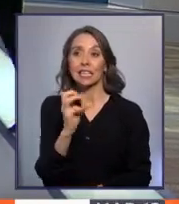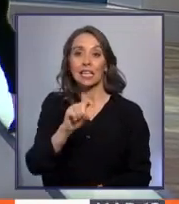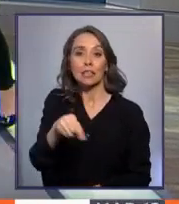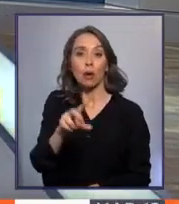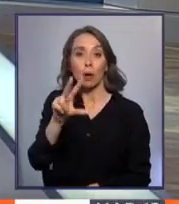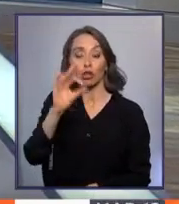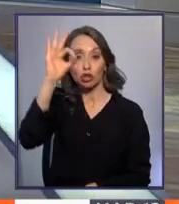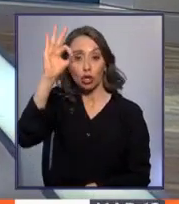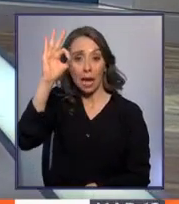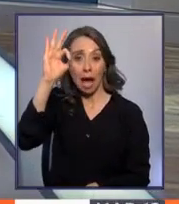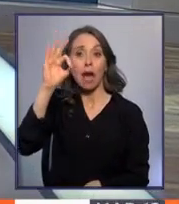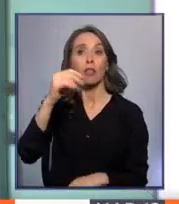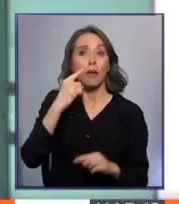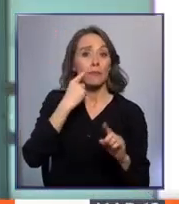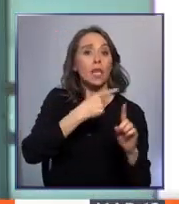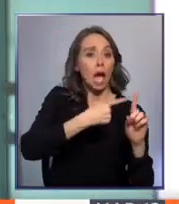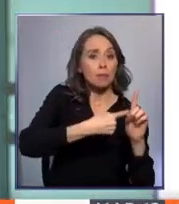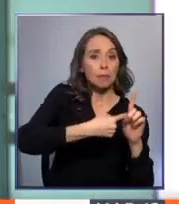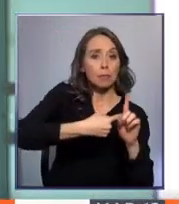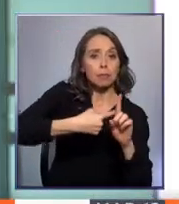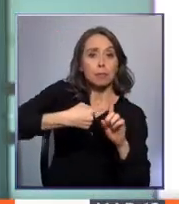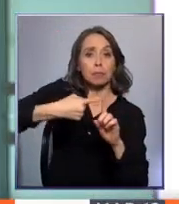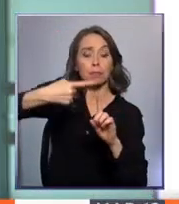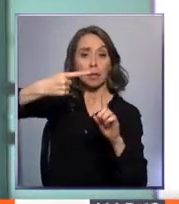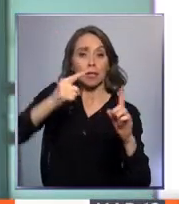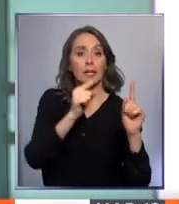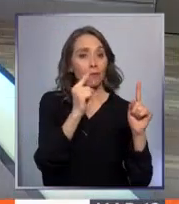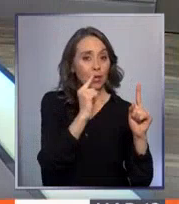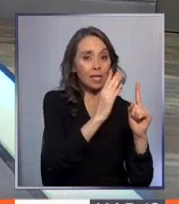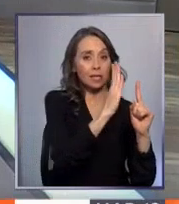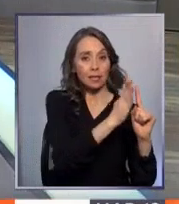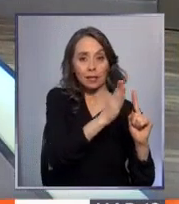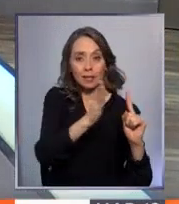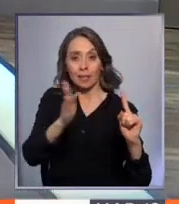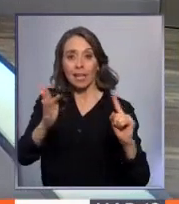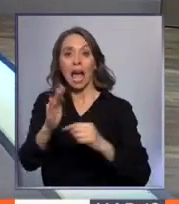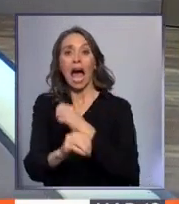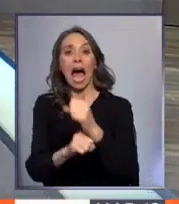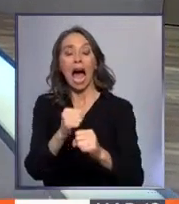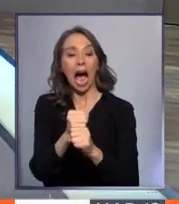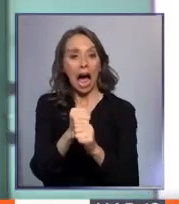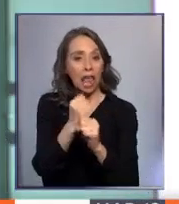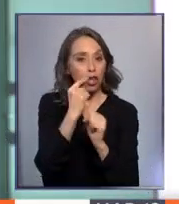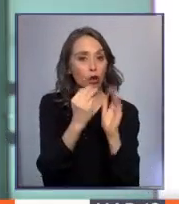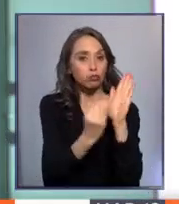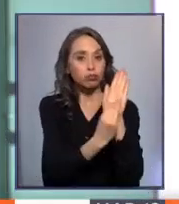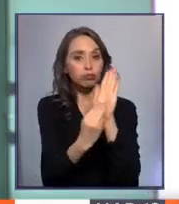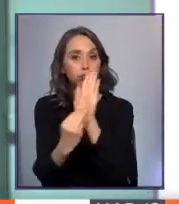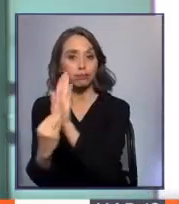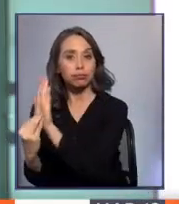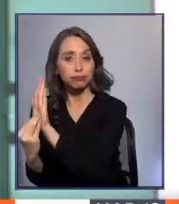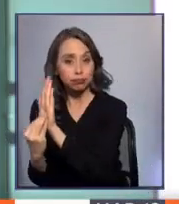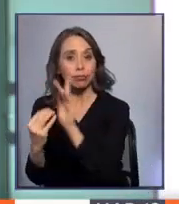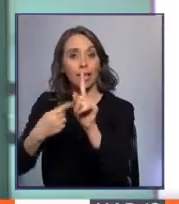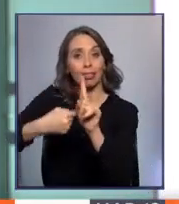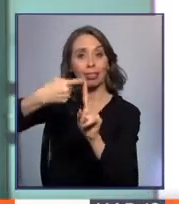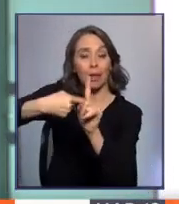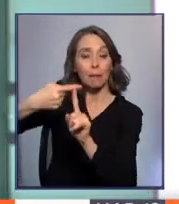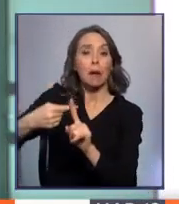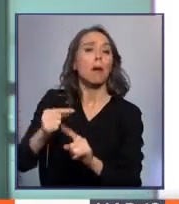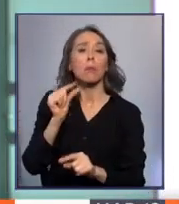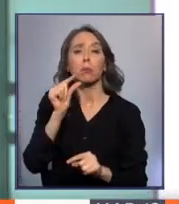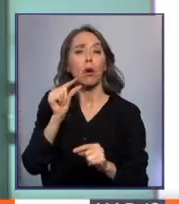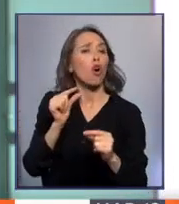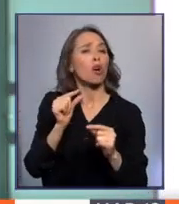así que es una condición que ha ocurrido. Esto es, son algunos años solamente que hemos sacado estas temperaturas, pero es una condición poco